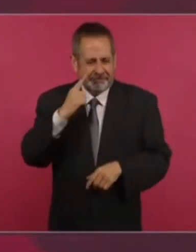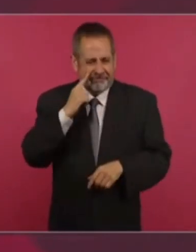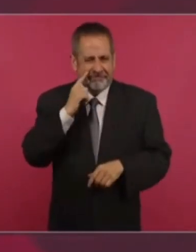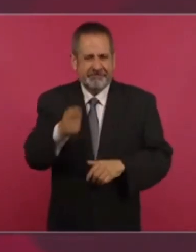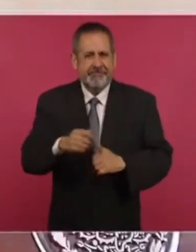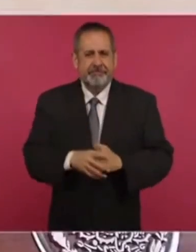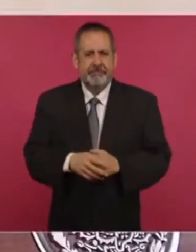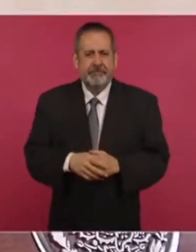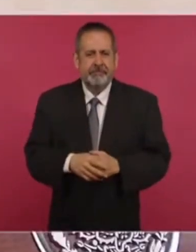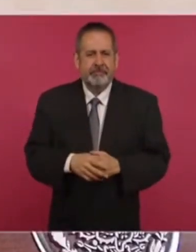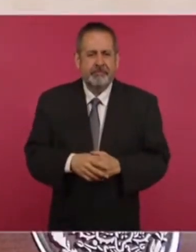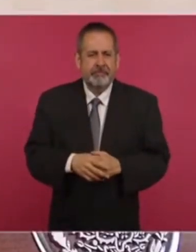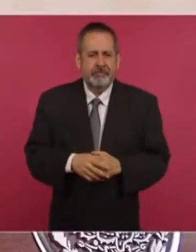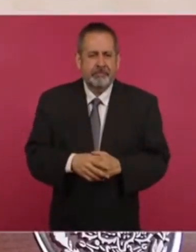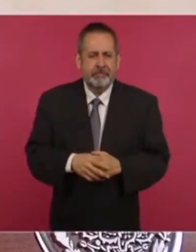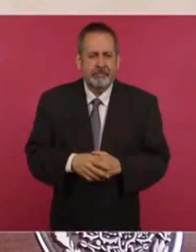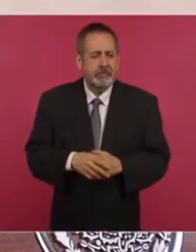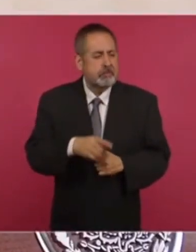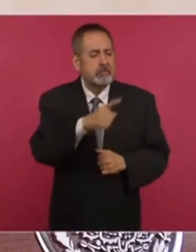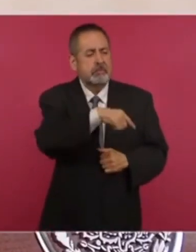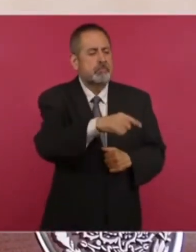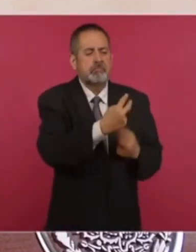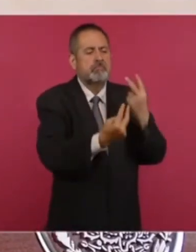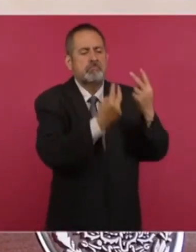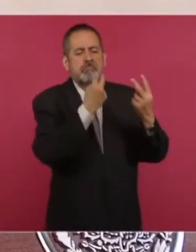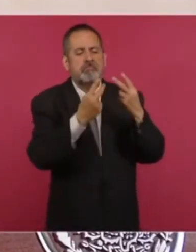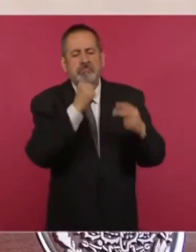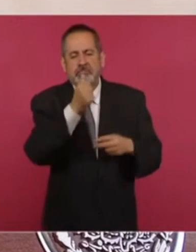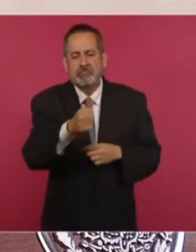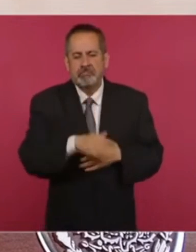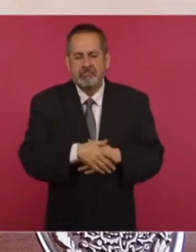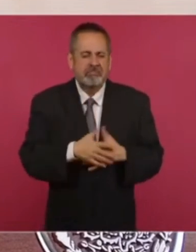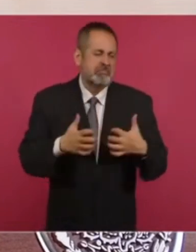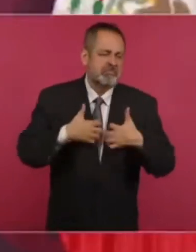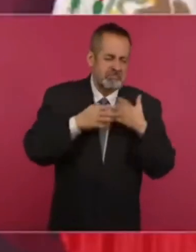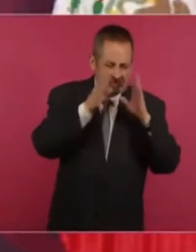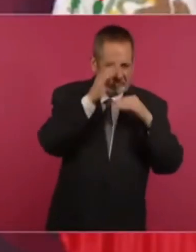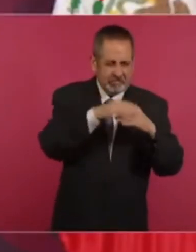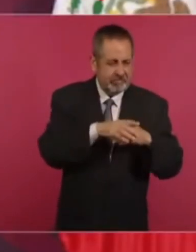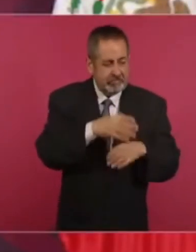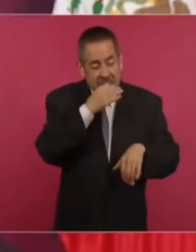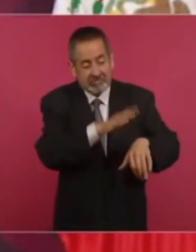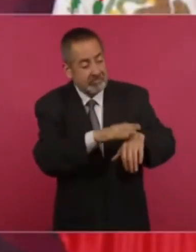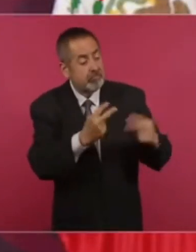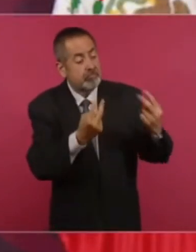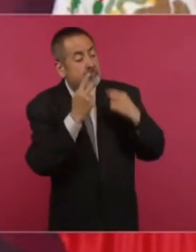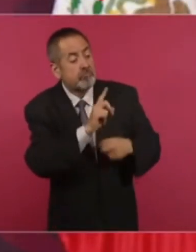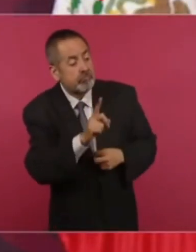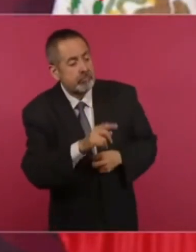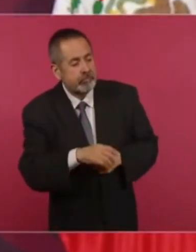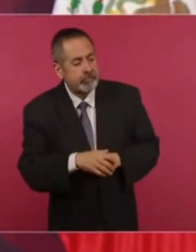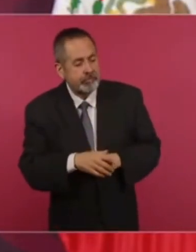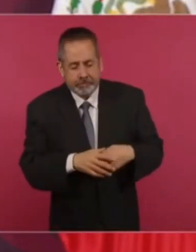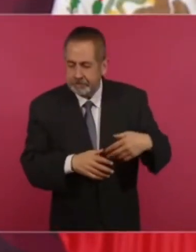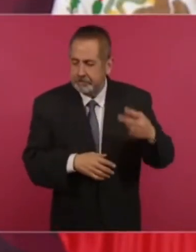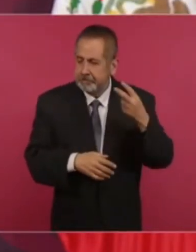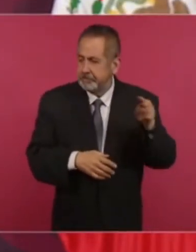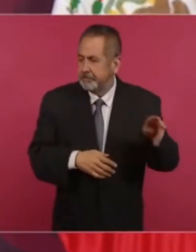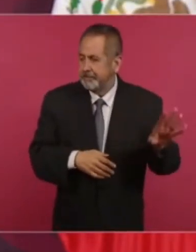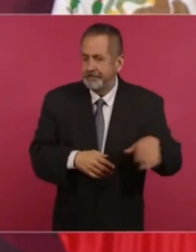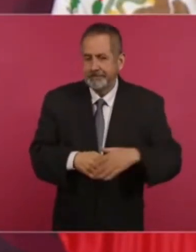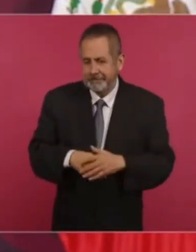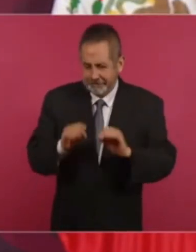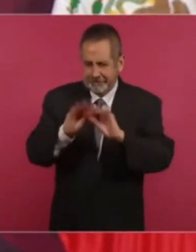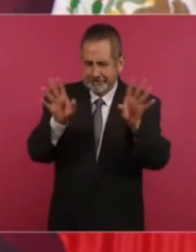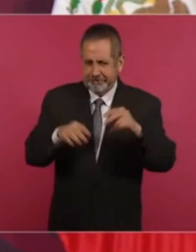para que no se vayan a enojar. Bueno, ya no nos ven los reaccionarios, ¿verdad? Ya